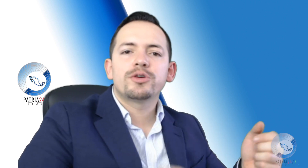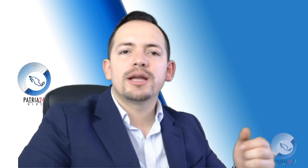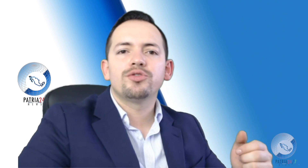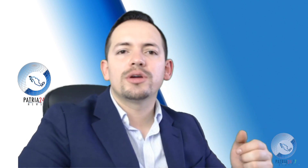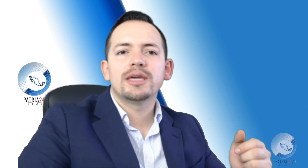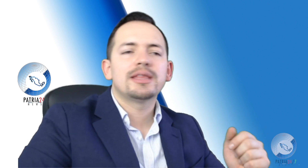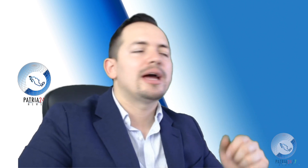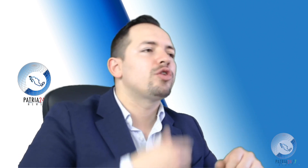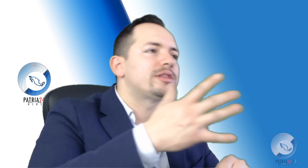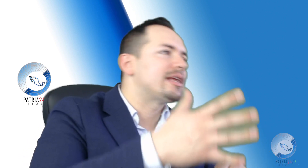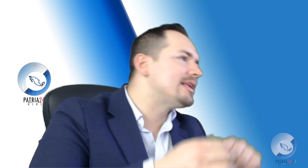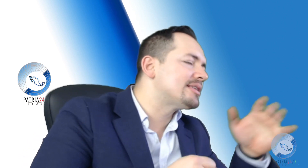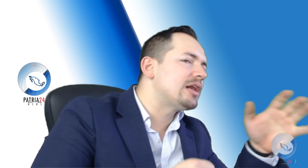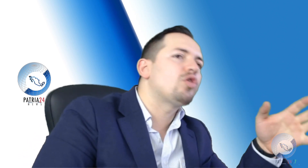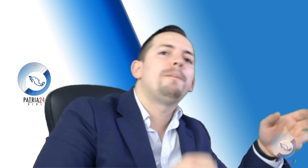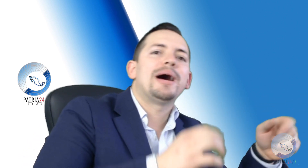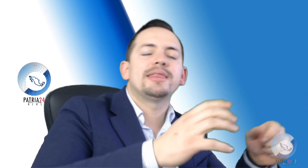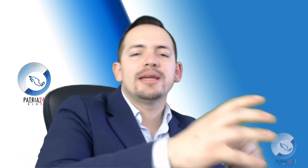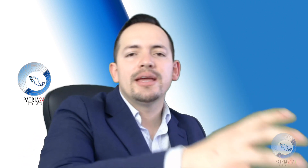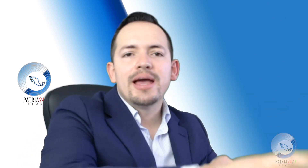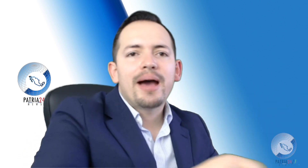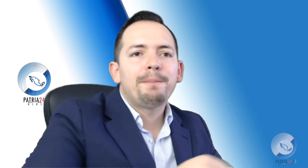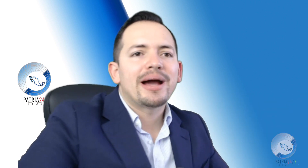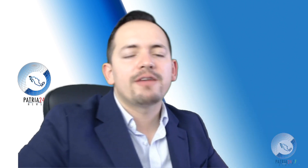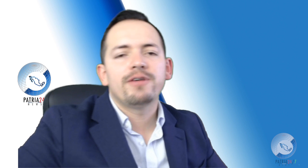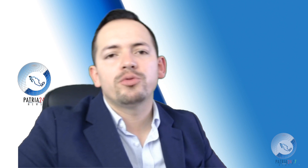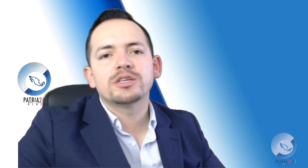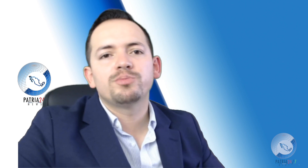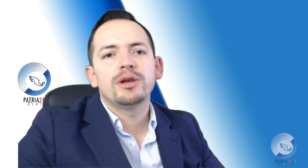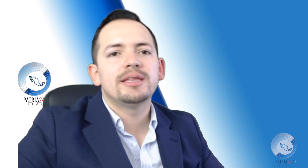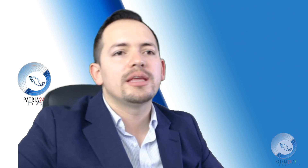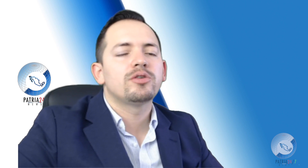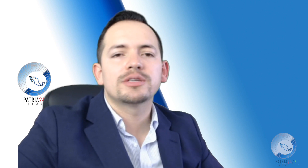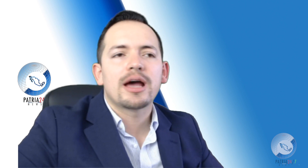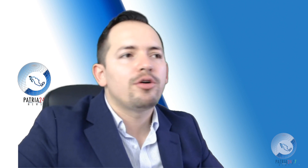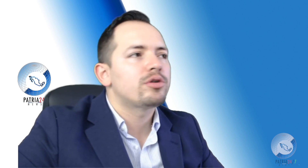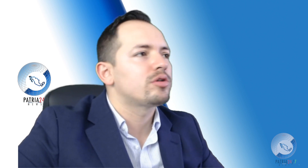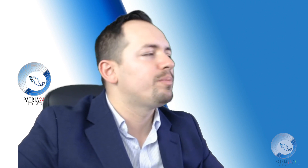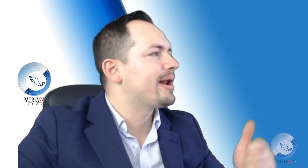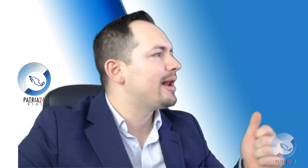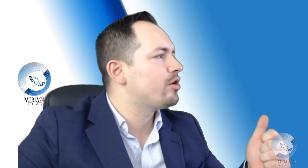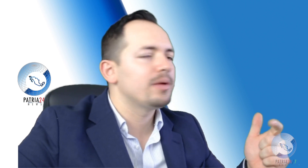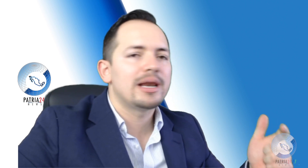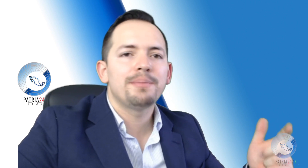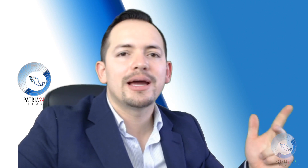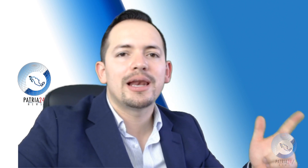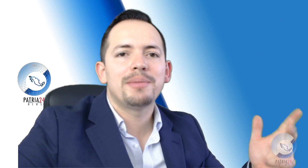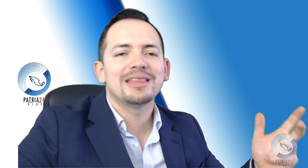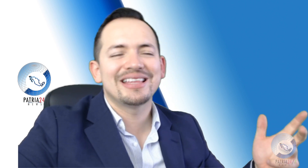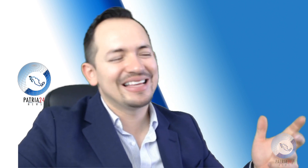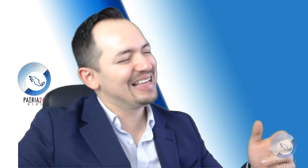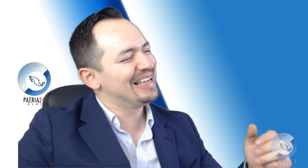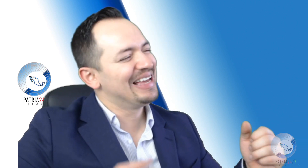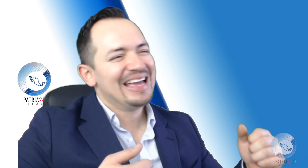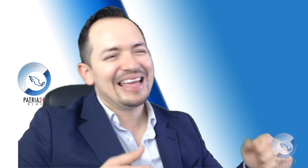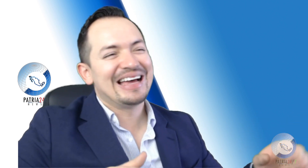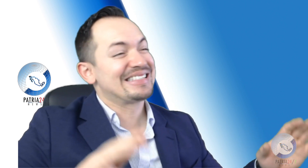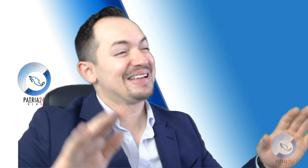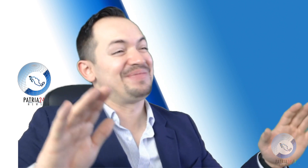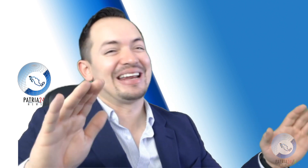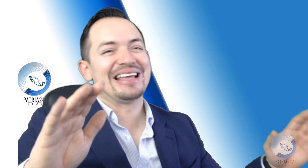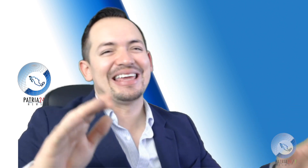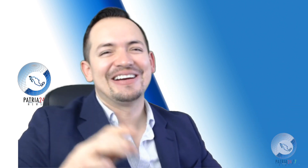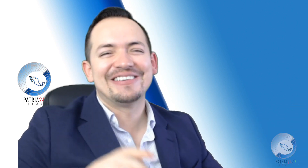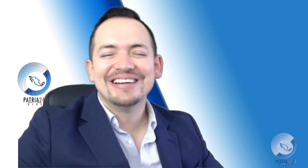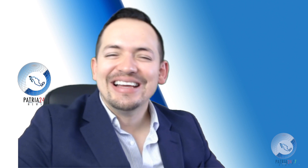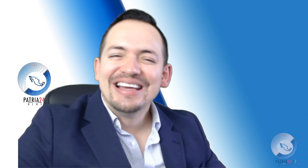estar sobornando gente, al contratista, al compadre, a pagar favores políticos, ahorro para la novia, la amiga, la amante. Y